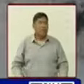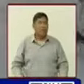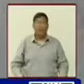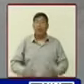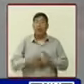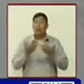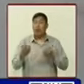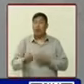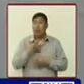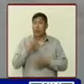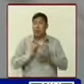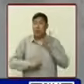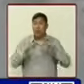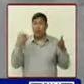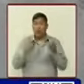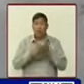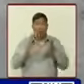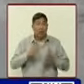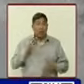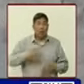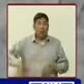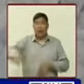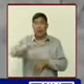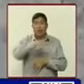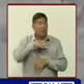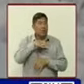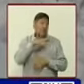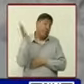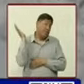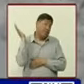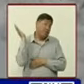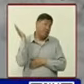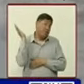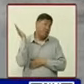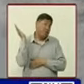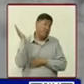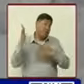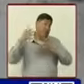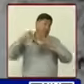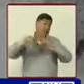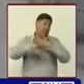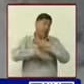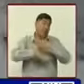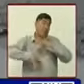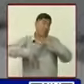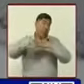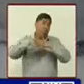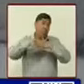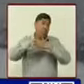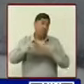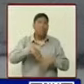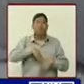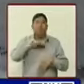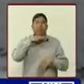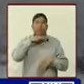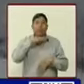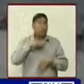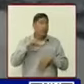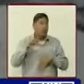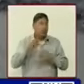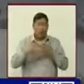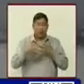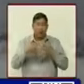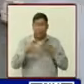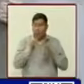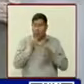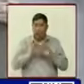tal como nos cuentan algunos vecinos, esta es una de las bocas de tormenta que podemos apreciar, está tapada, vemos que no filtra